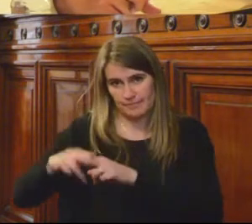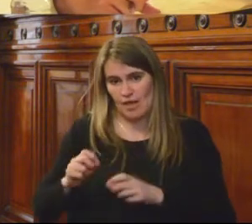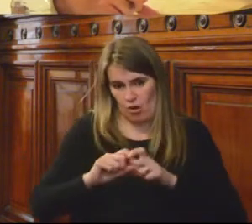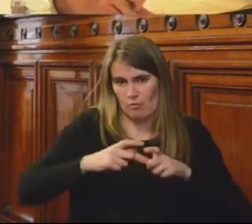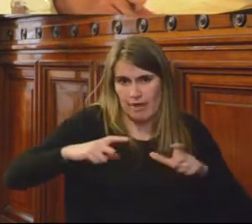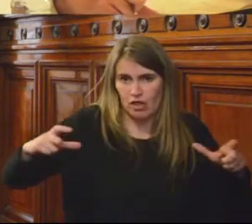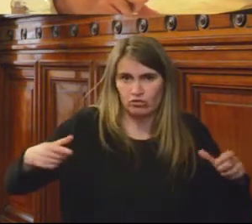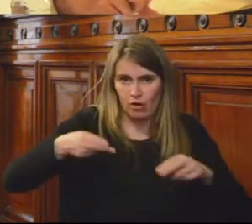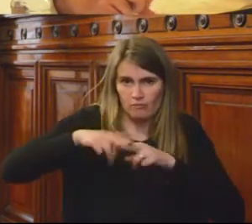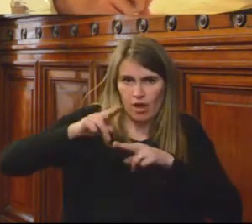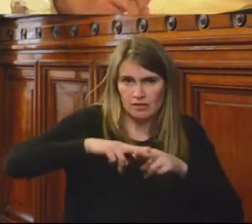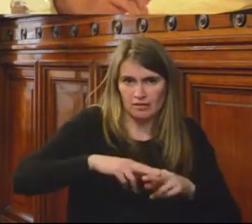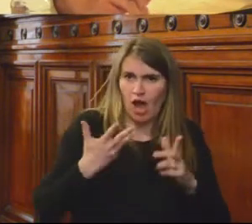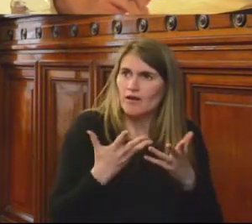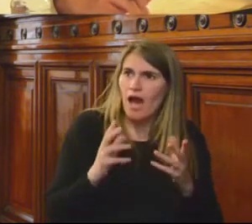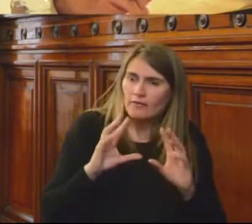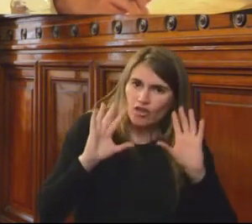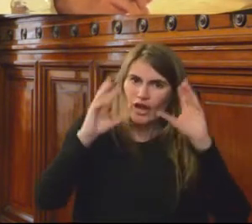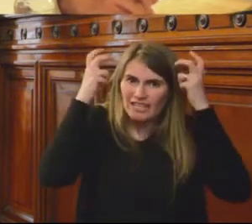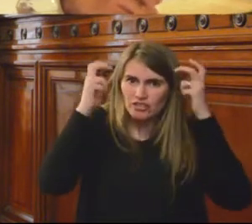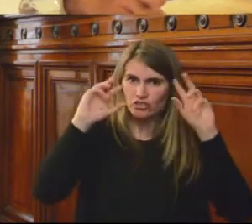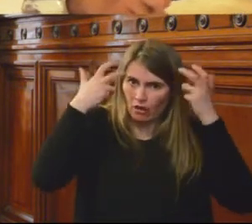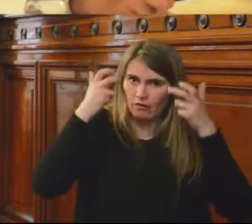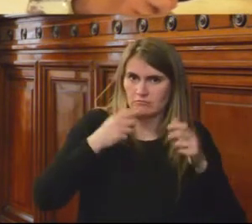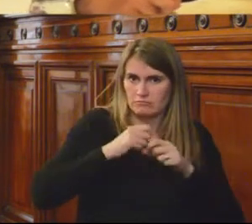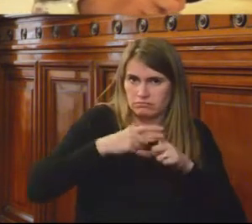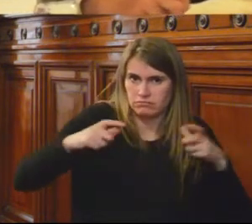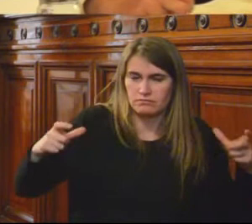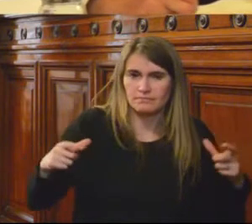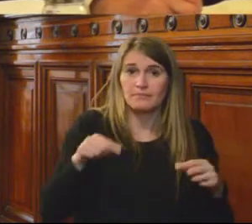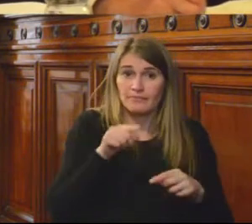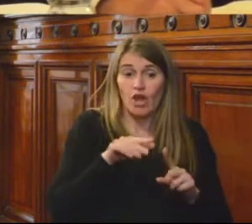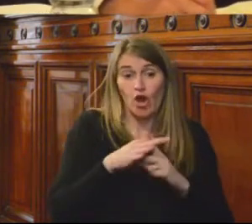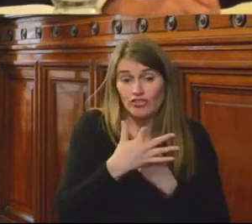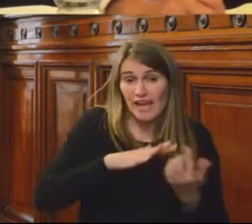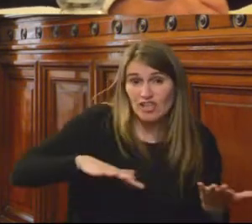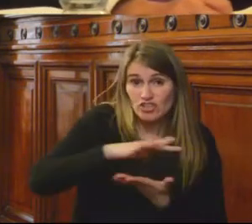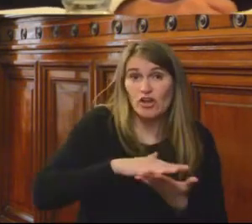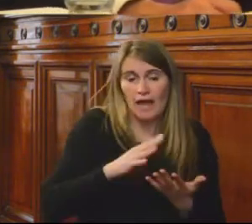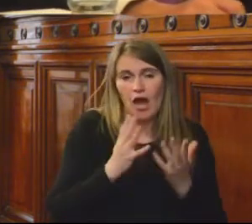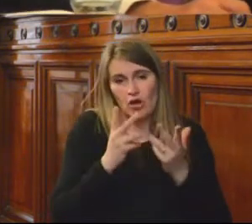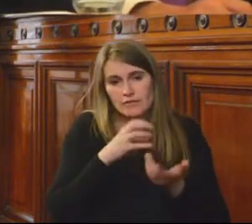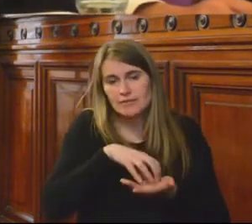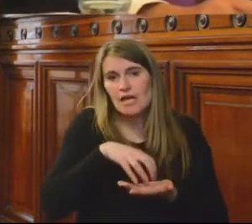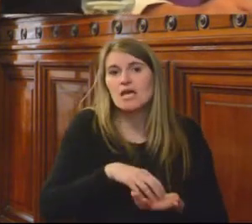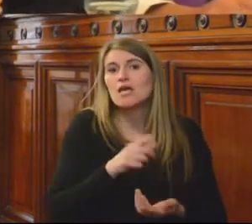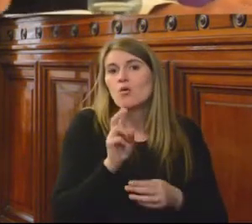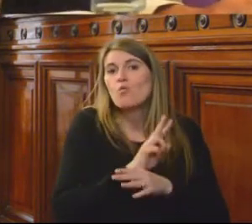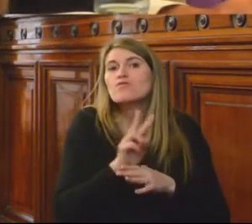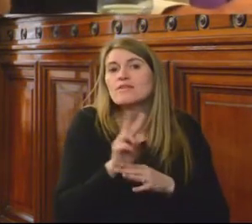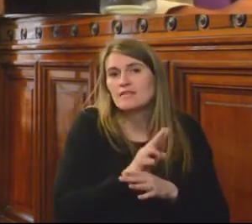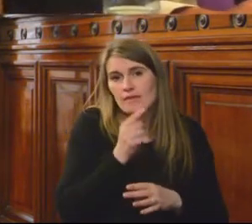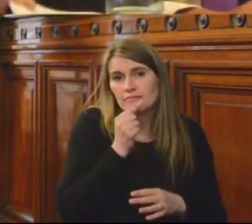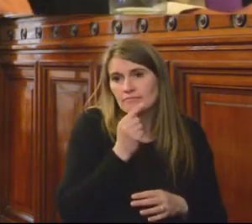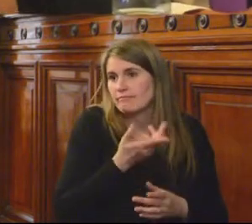de estos actos violentos insurreccionales. En este contexto, los organismos de seguridad procedieron de conformidad con los principios universales de actuación